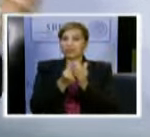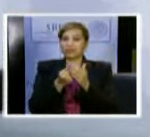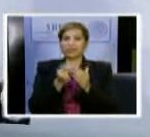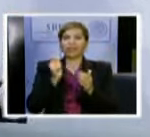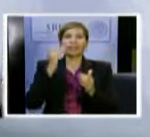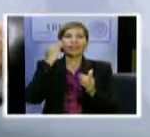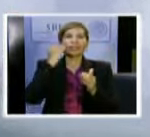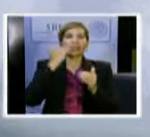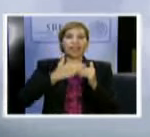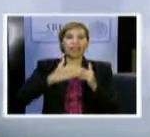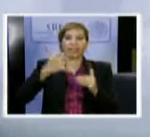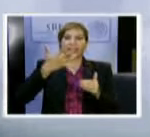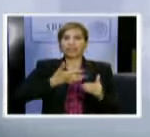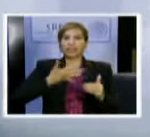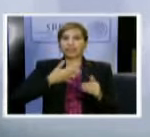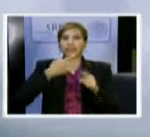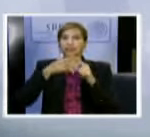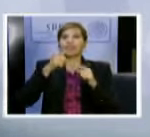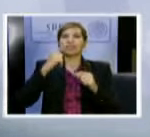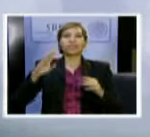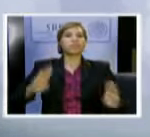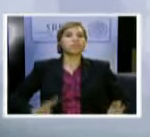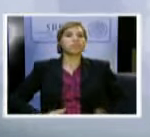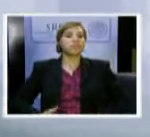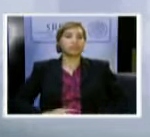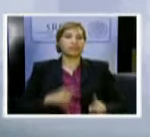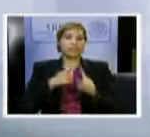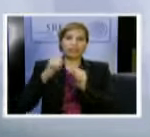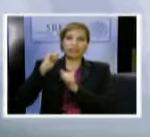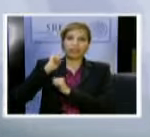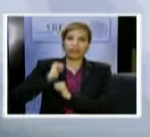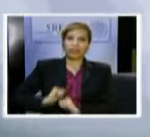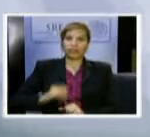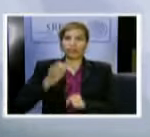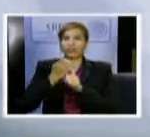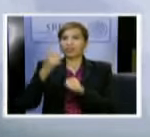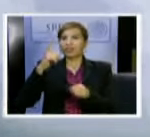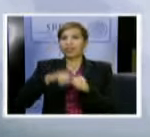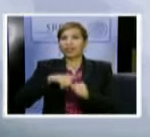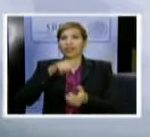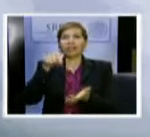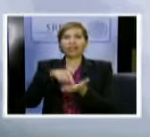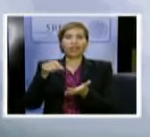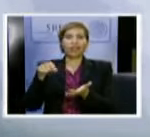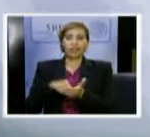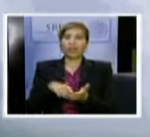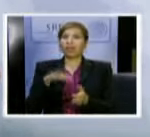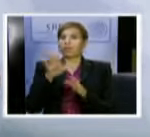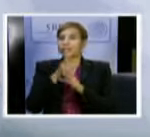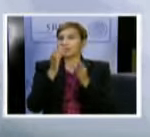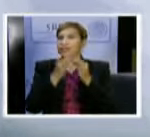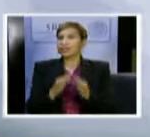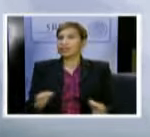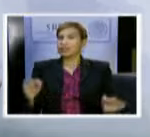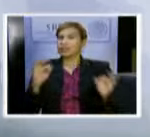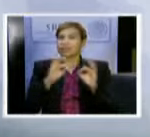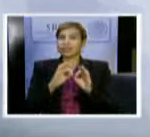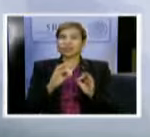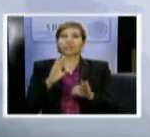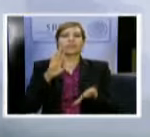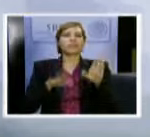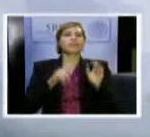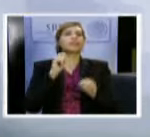tiempo que lleven, depende de la actitud de las autoridades estatales y locales, es fundamental, y